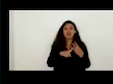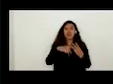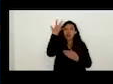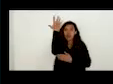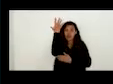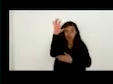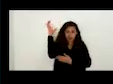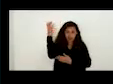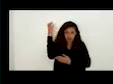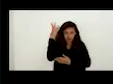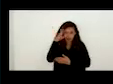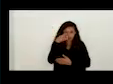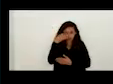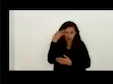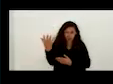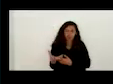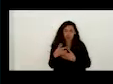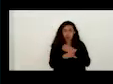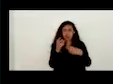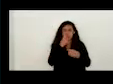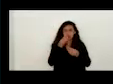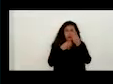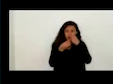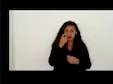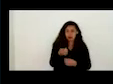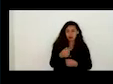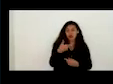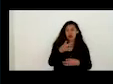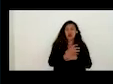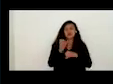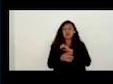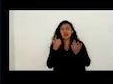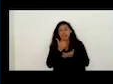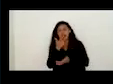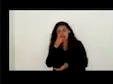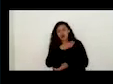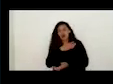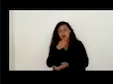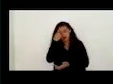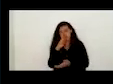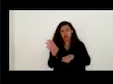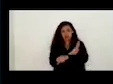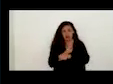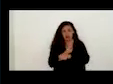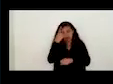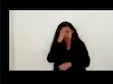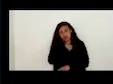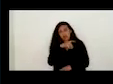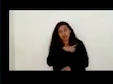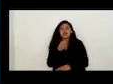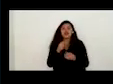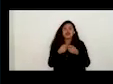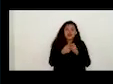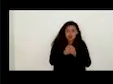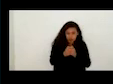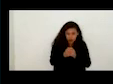consume, que tiene un muy buen aporte de ácidos grasos o de grasas benéficas a la salud, los cacahuates,